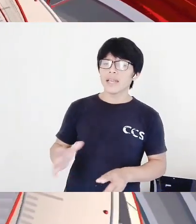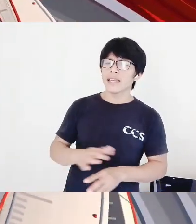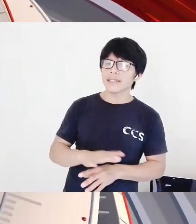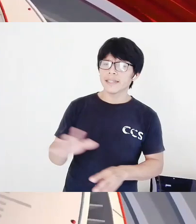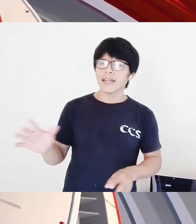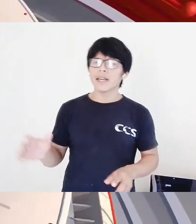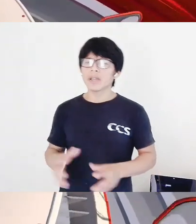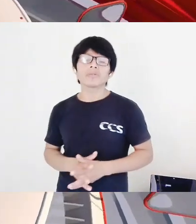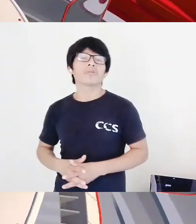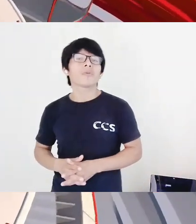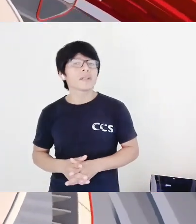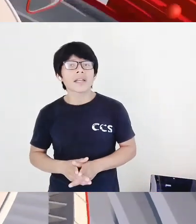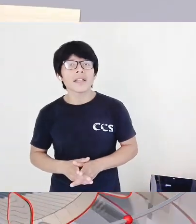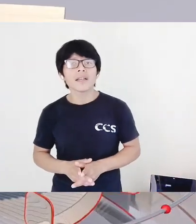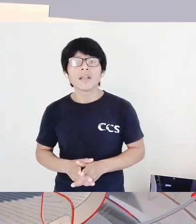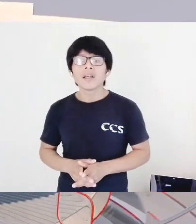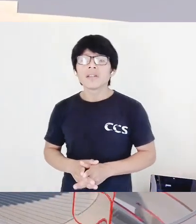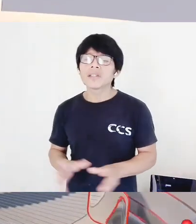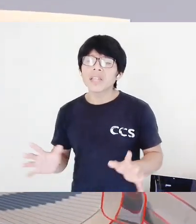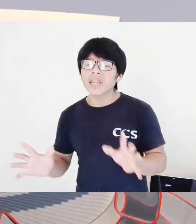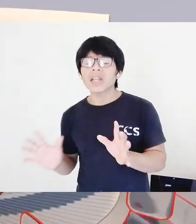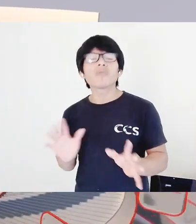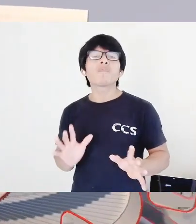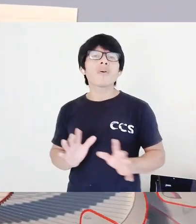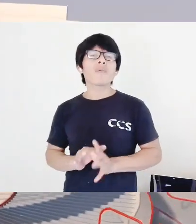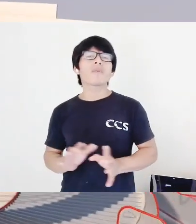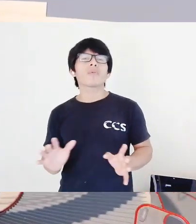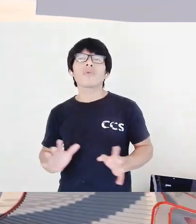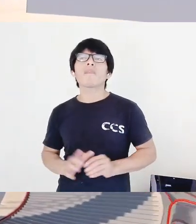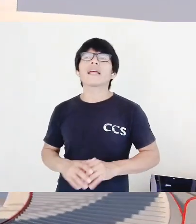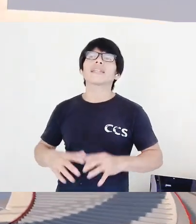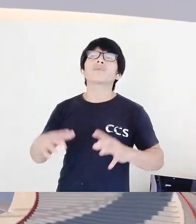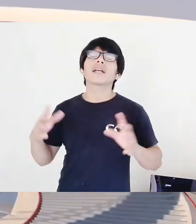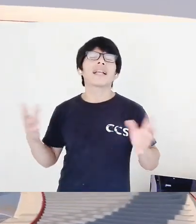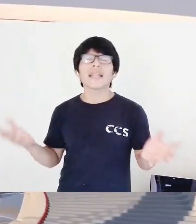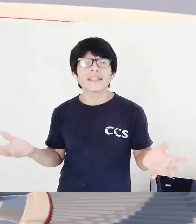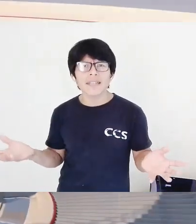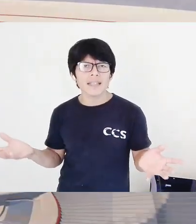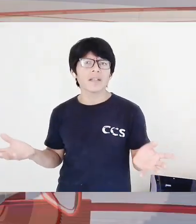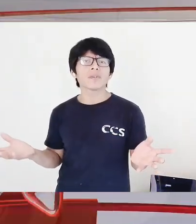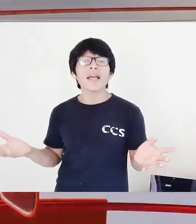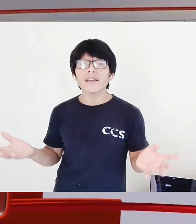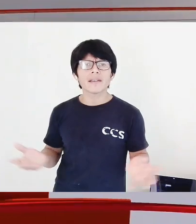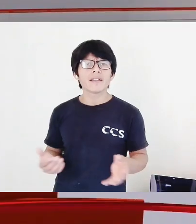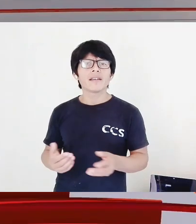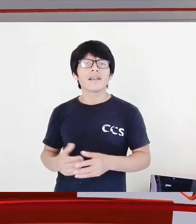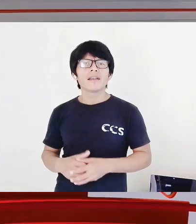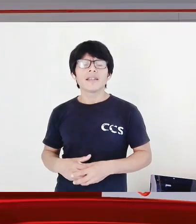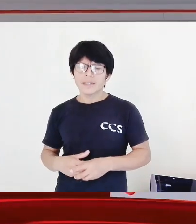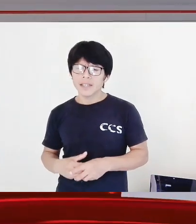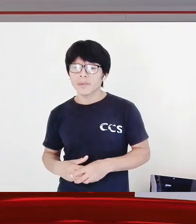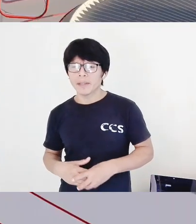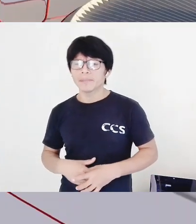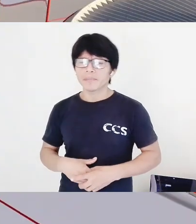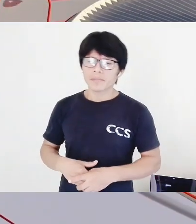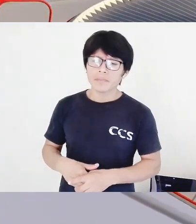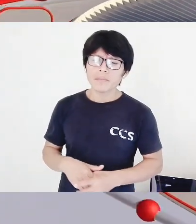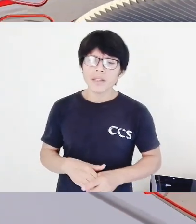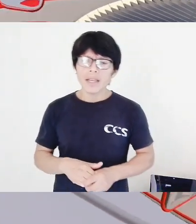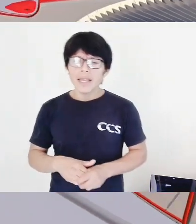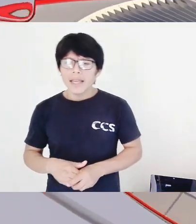Se queda callado. Los de la derecha se quedan callados y no comentan nada. Sí se indignan un poco, pero no para hacer un gran escándalo, nada. En serio,